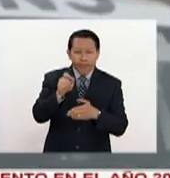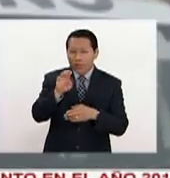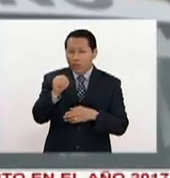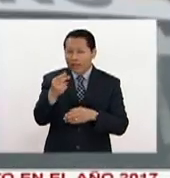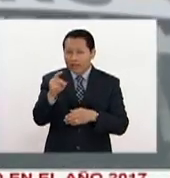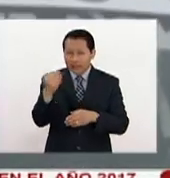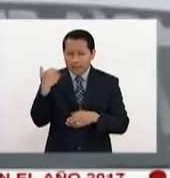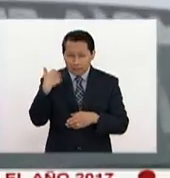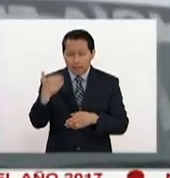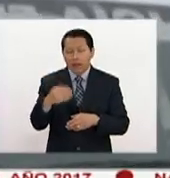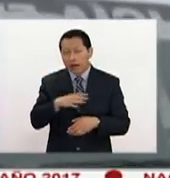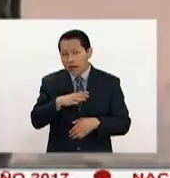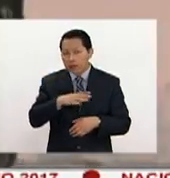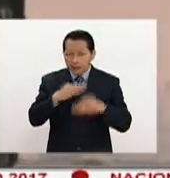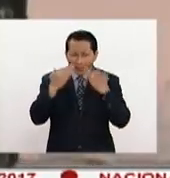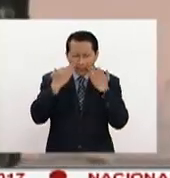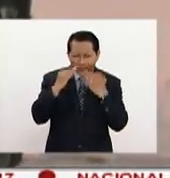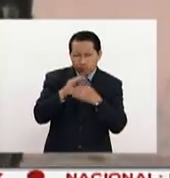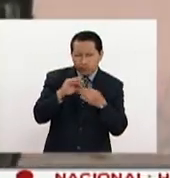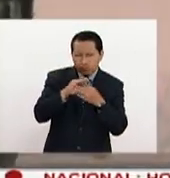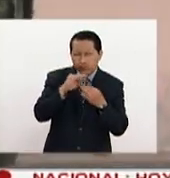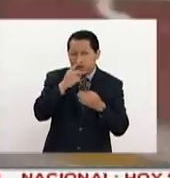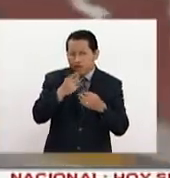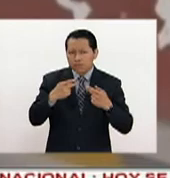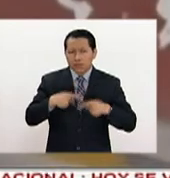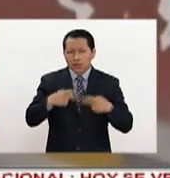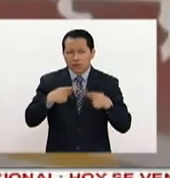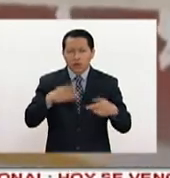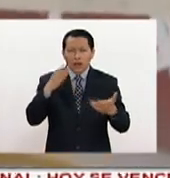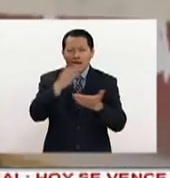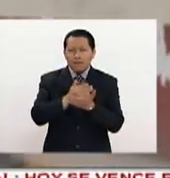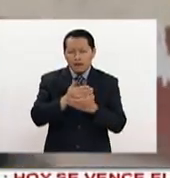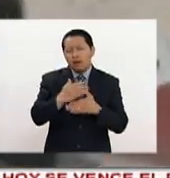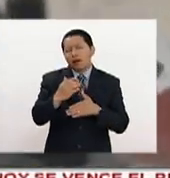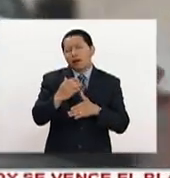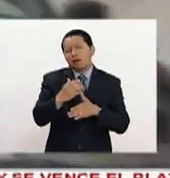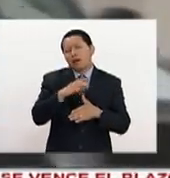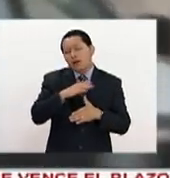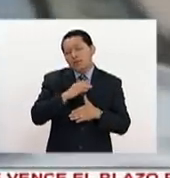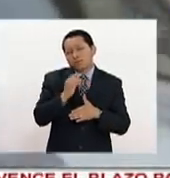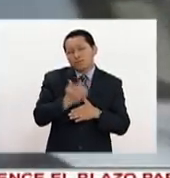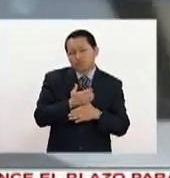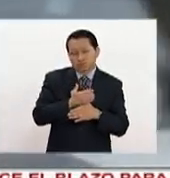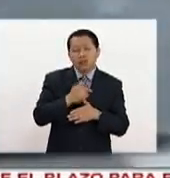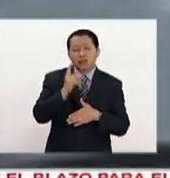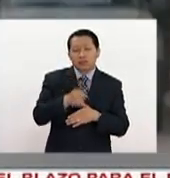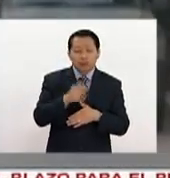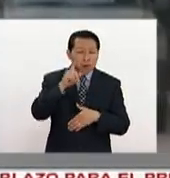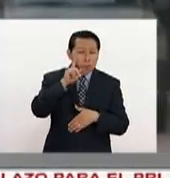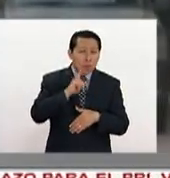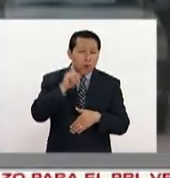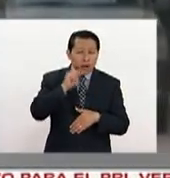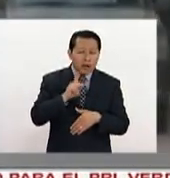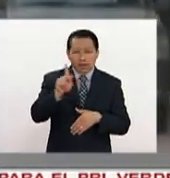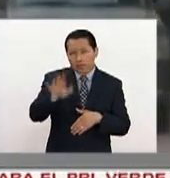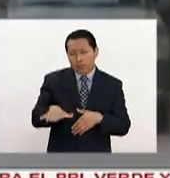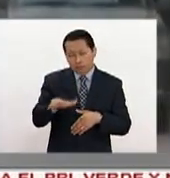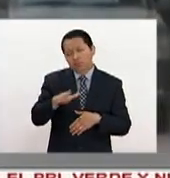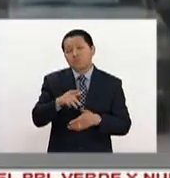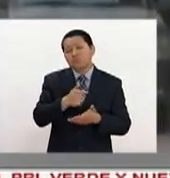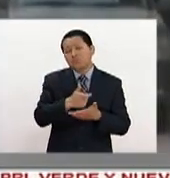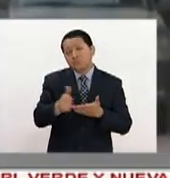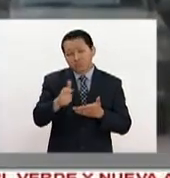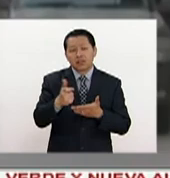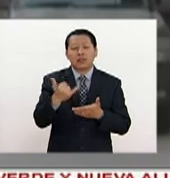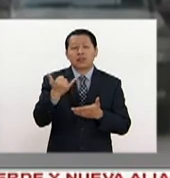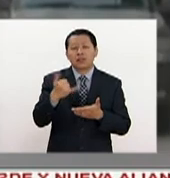de diciembre. Uno de los testigos dijo que la víctima asistió a un bar, contrató a una sexo servidora y